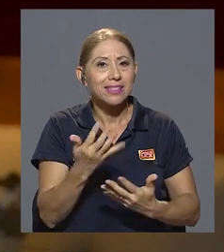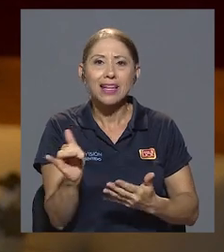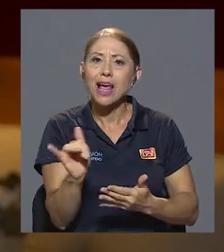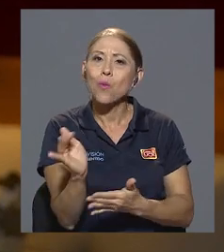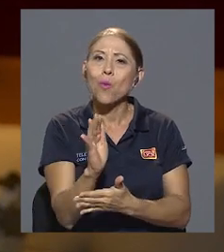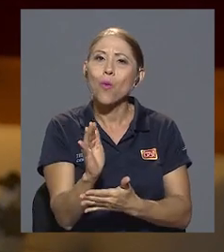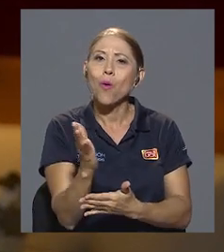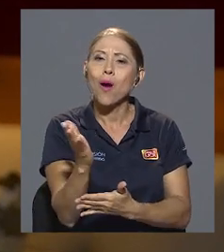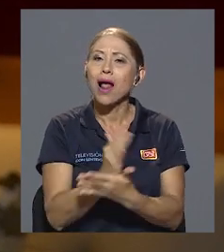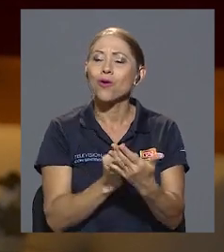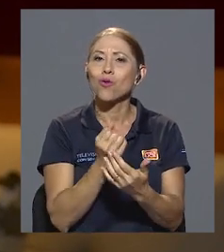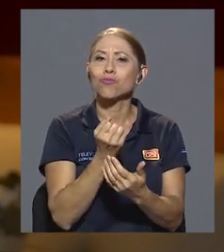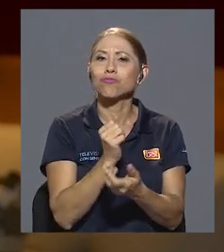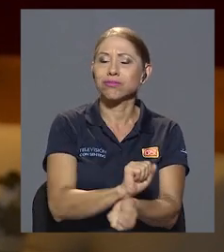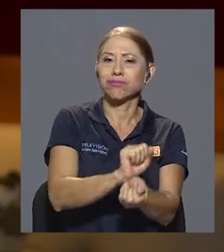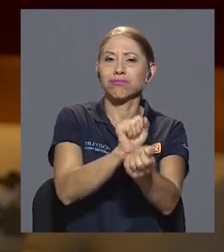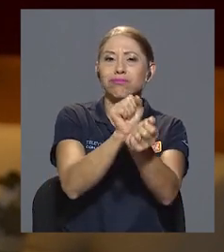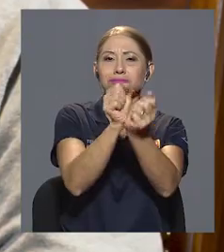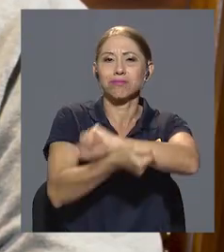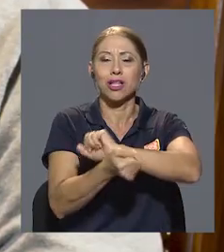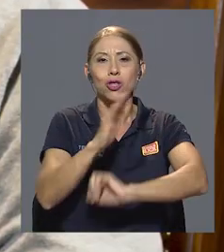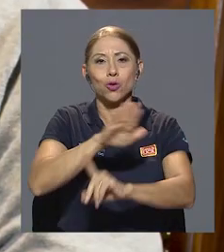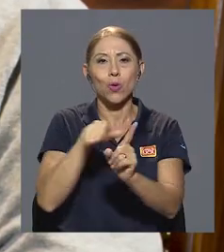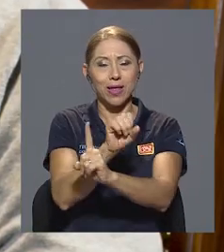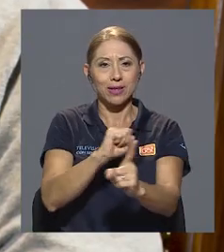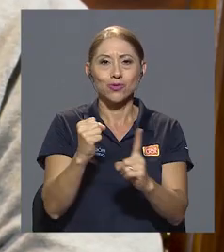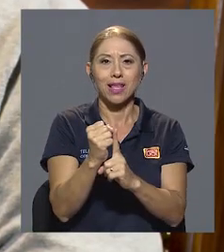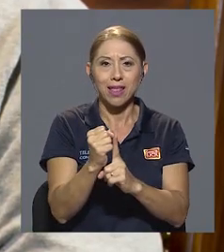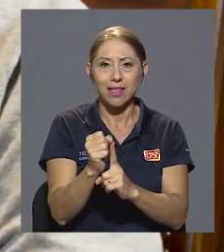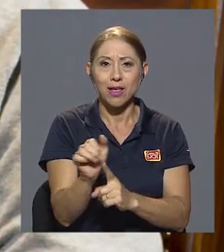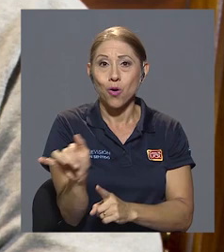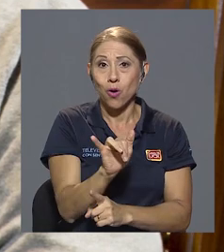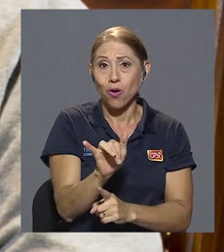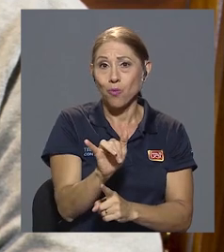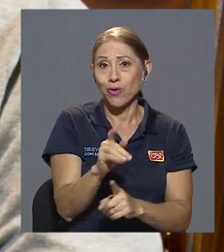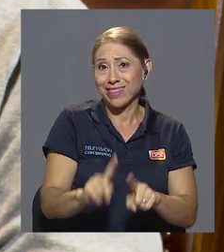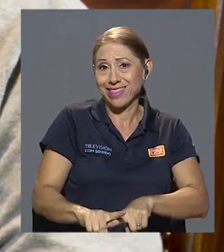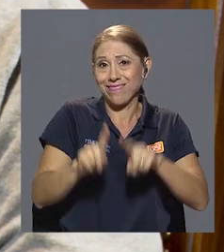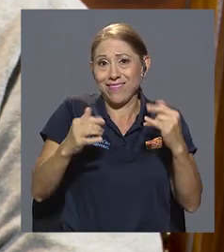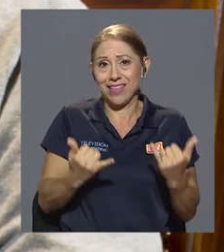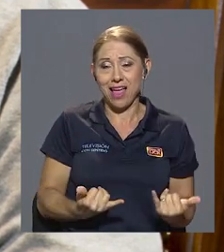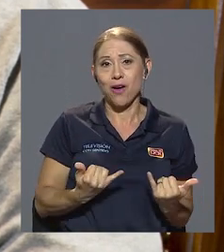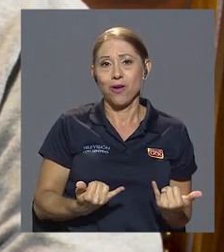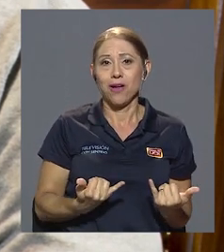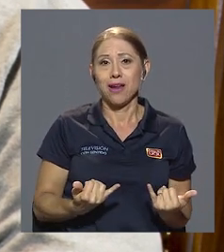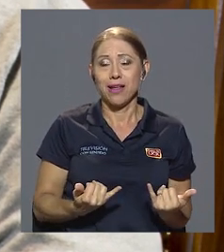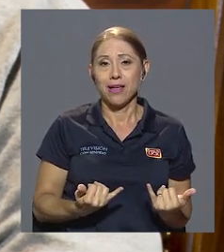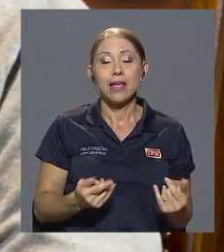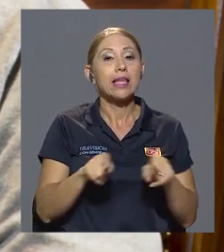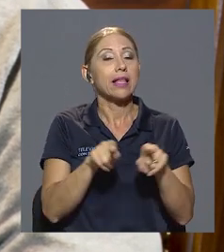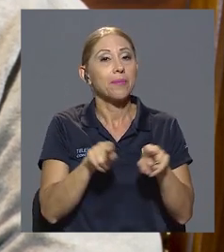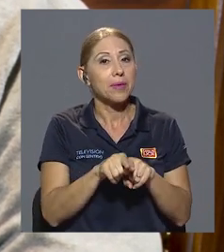revolucionar toda la sociedad como ahora está estructurada como ahora está concebida